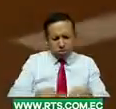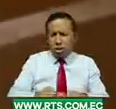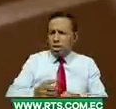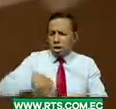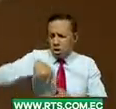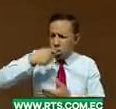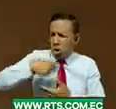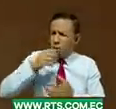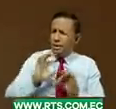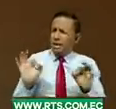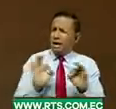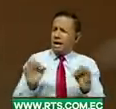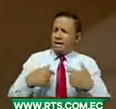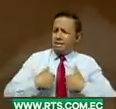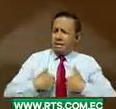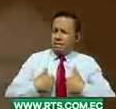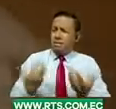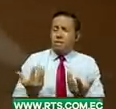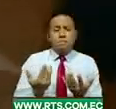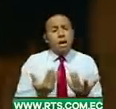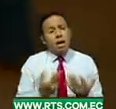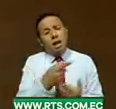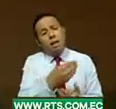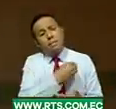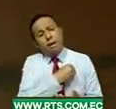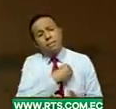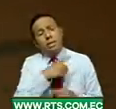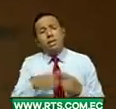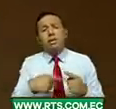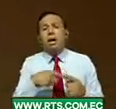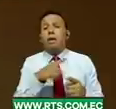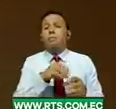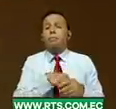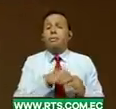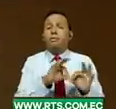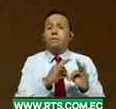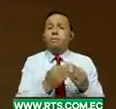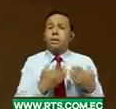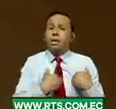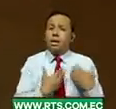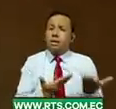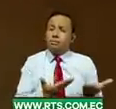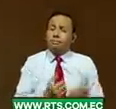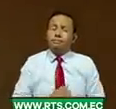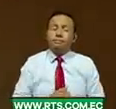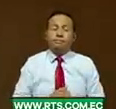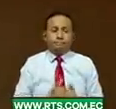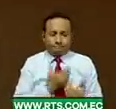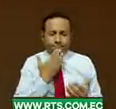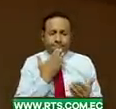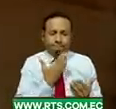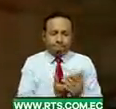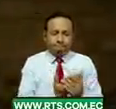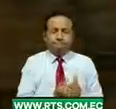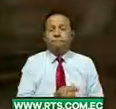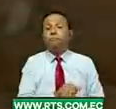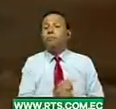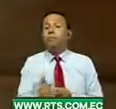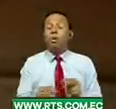todo el día, esperando noticias del familiar. Listo, muchas gracias. De este lado le vamos a mostrar que hay más